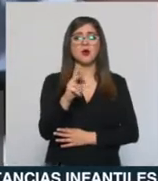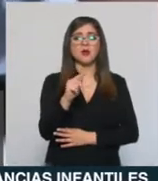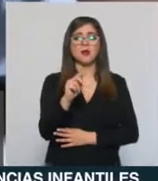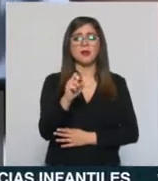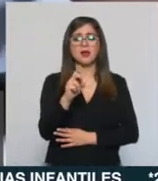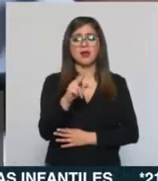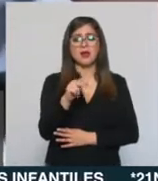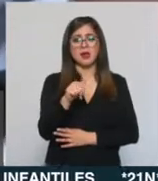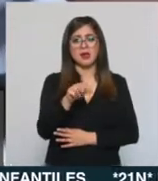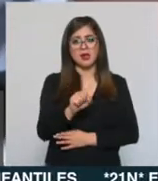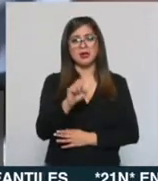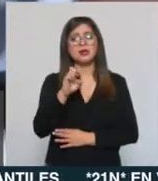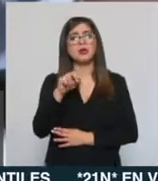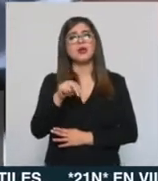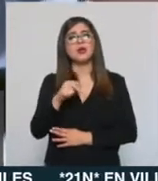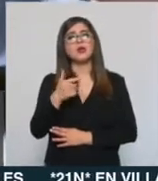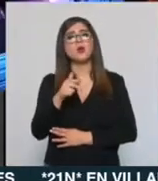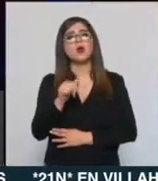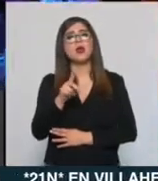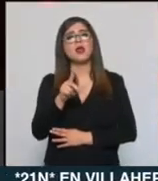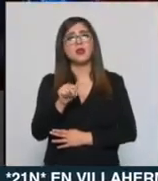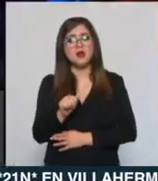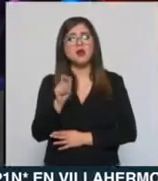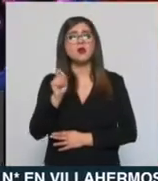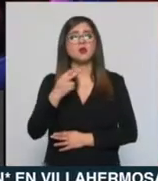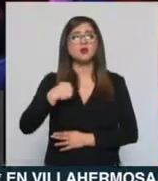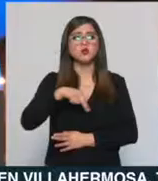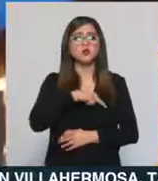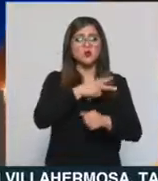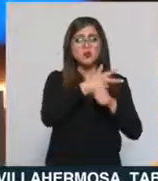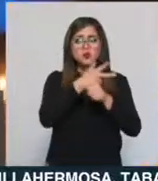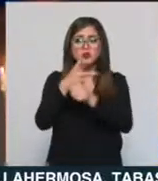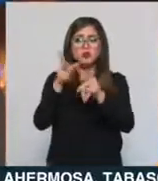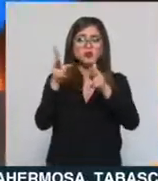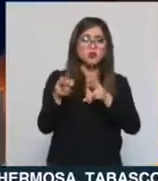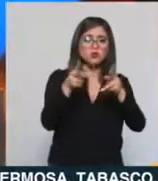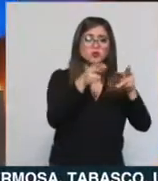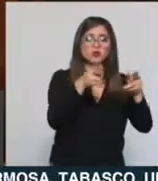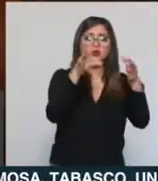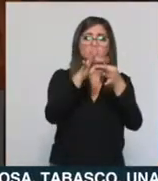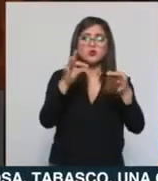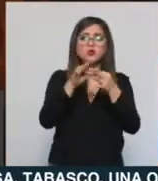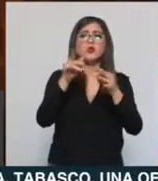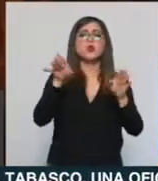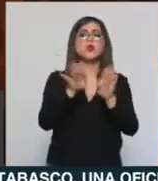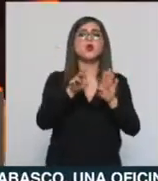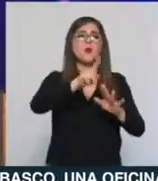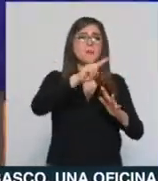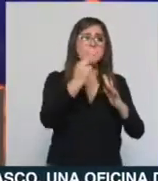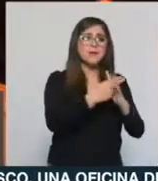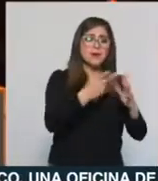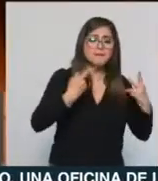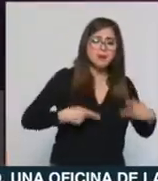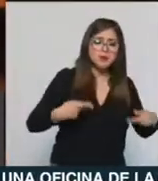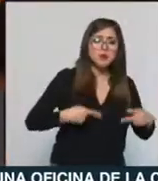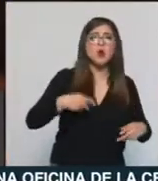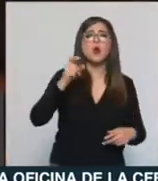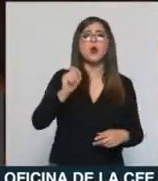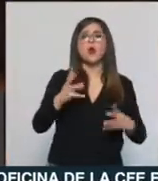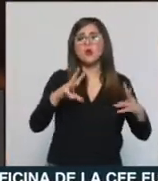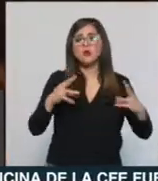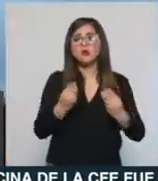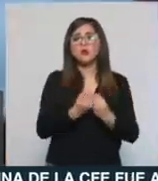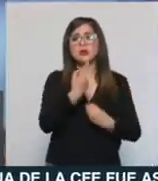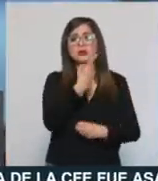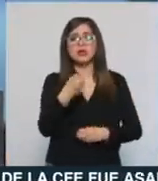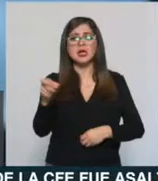un memorial de periodistas desaparecidos y asesinados en este país. Somos puras mujeres, somos más de 100 mujeres que estamos